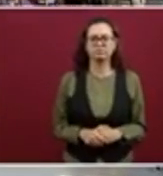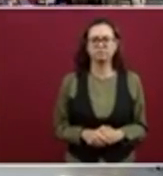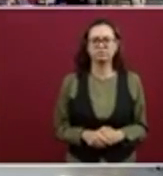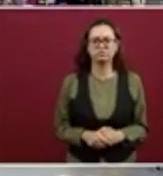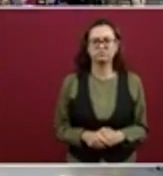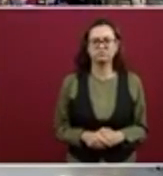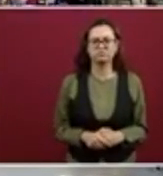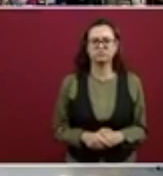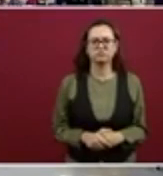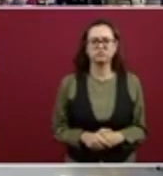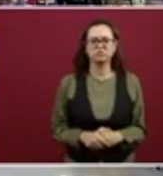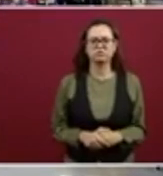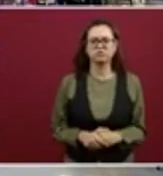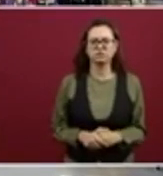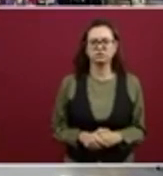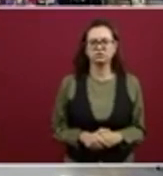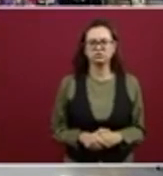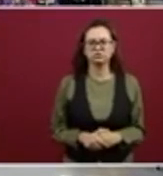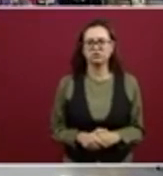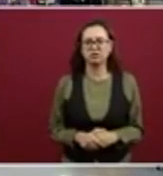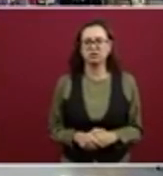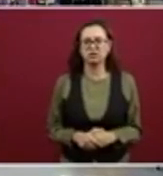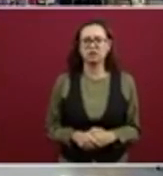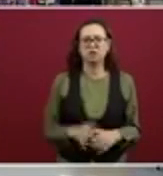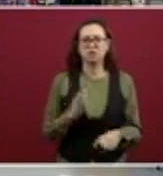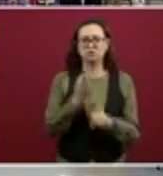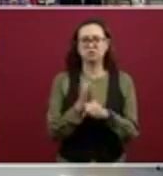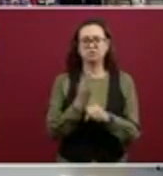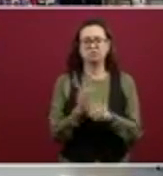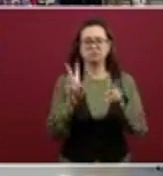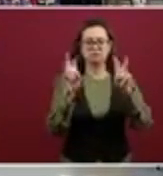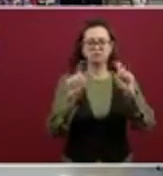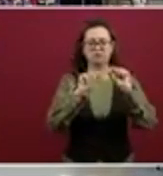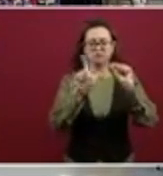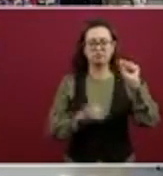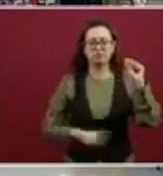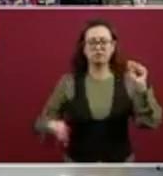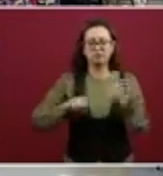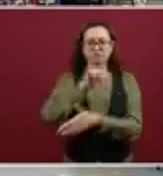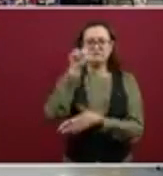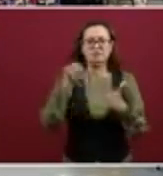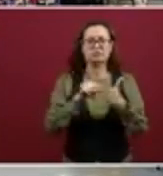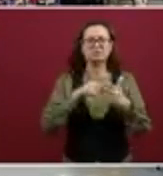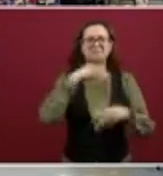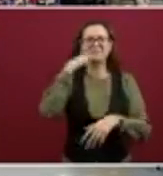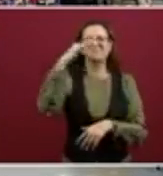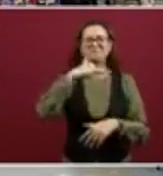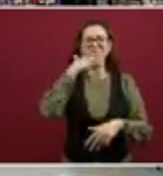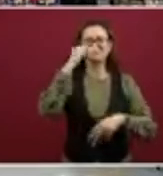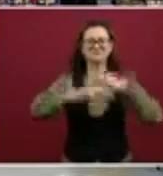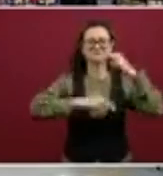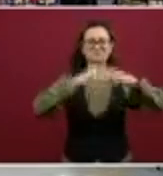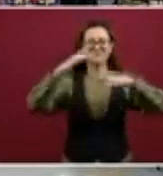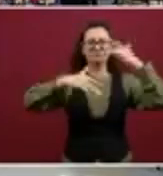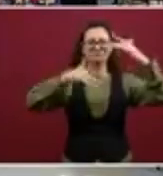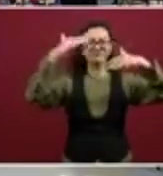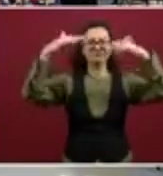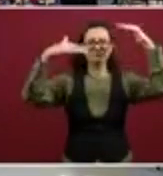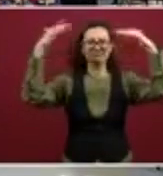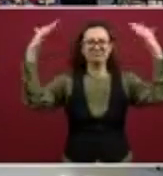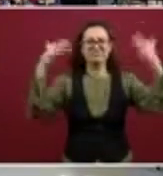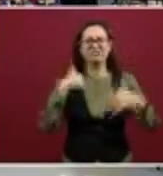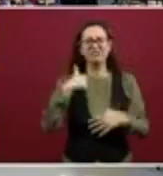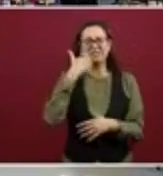Que estamos viviendo en la parte centro del país, la contingencia ambiental. Quisiera yo